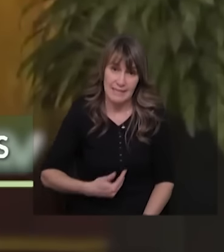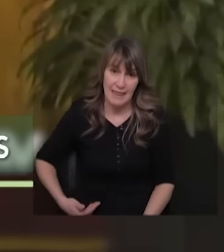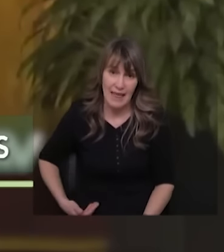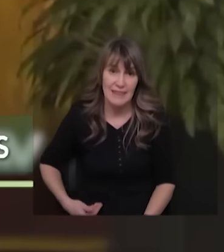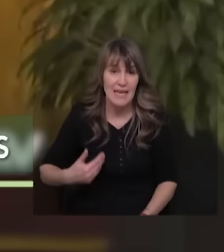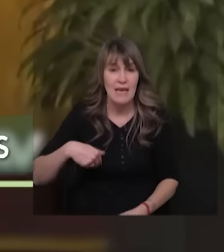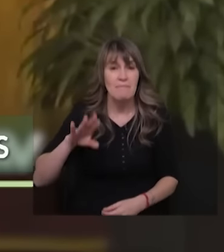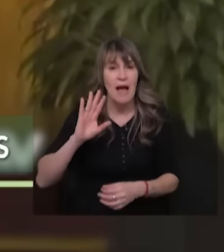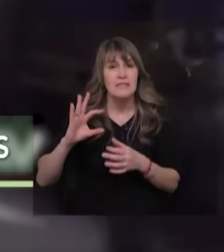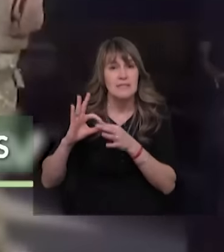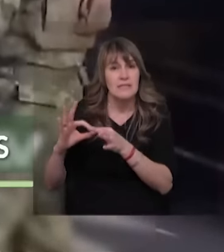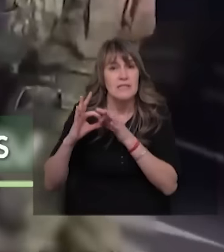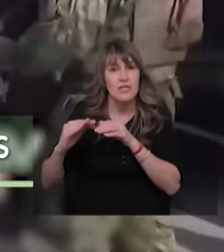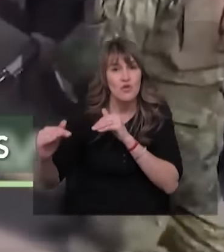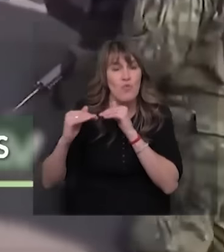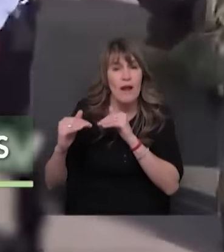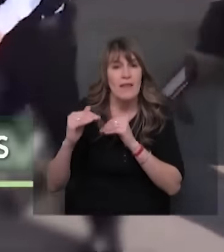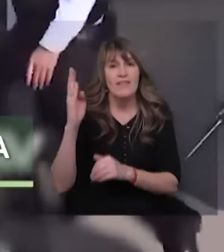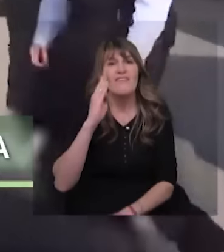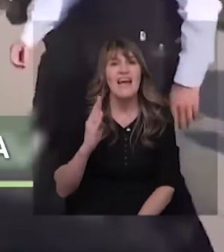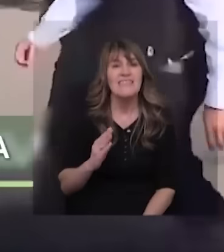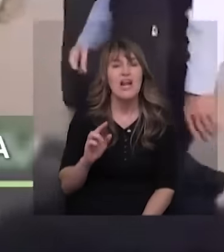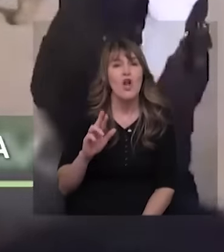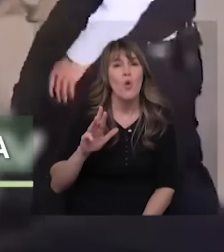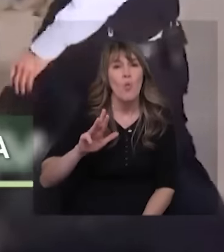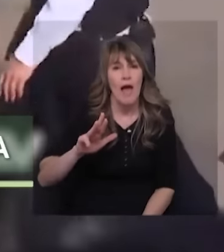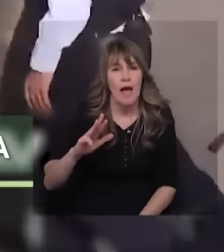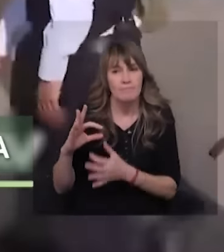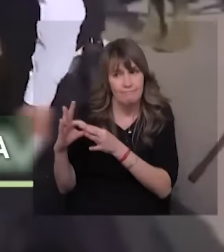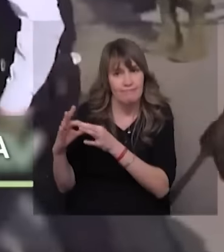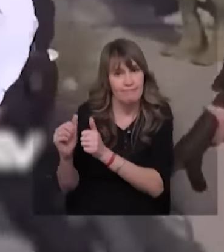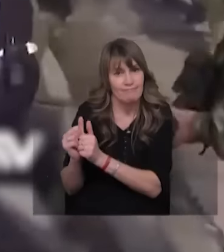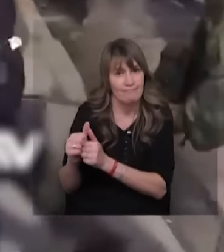siente más alineado es con el brasileño Lula da Silva